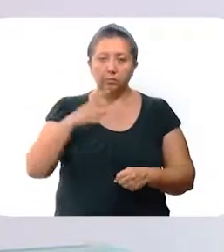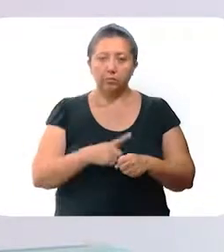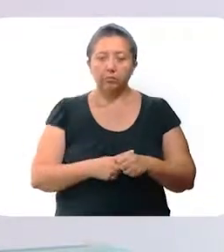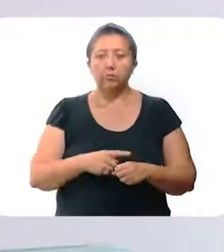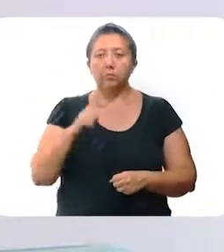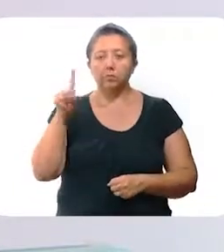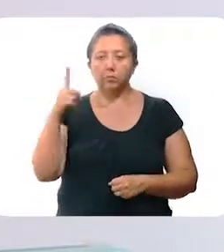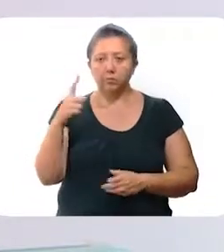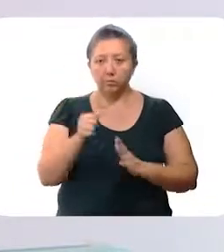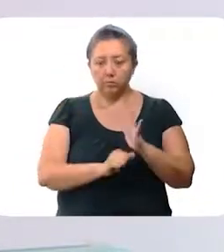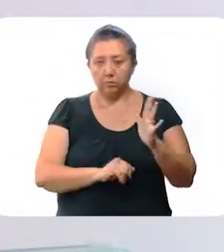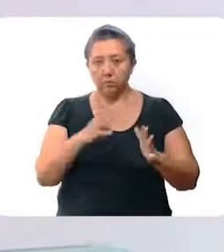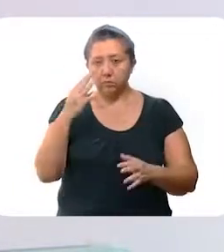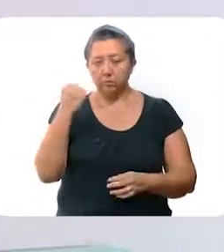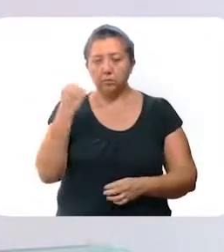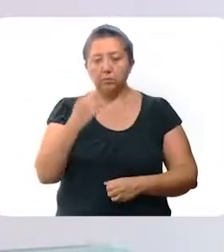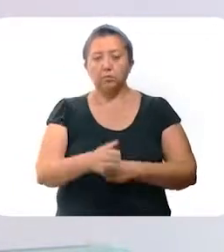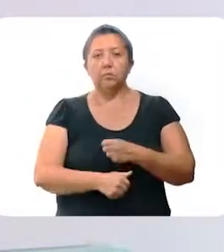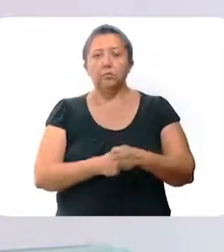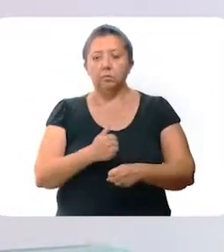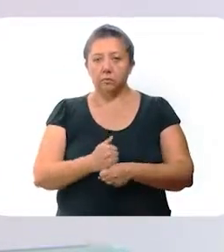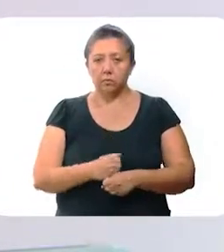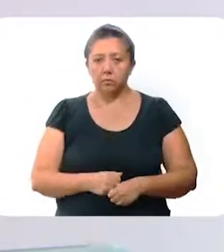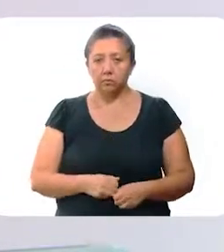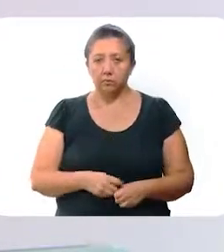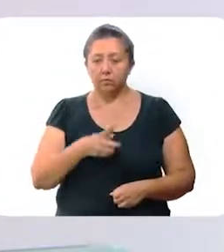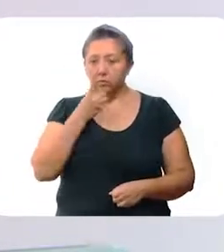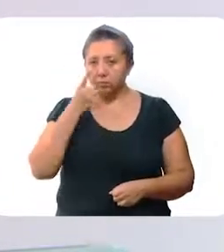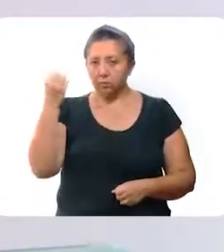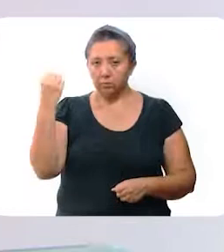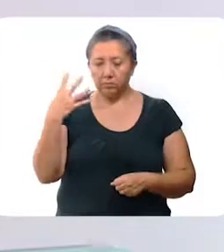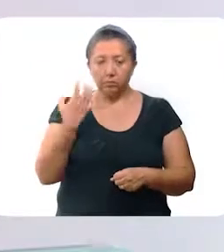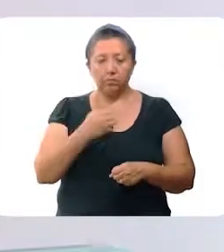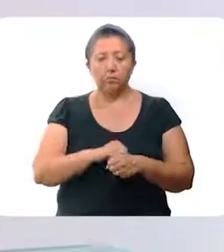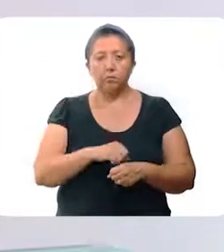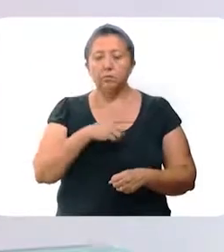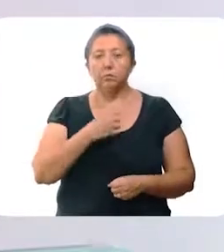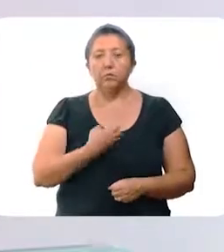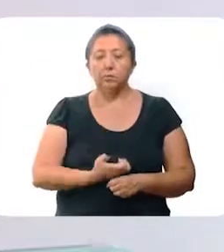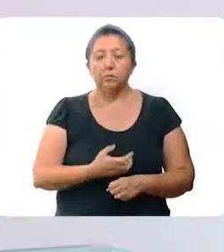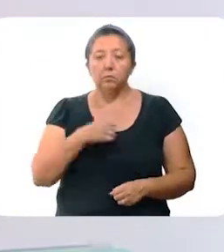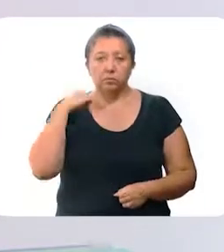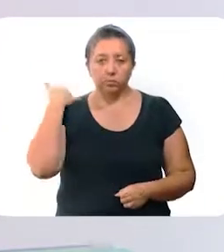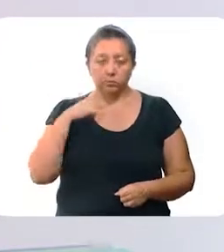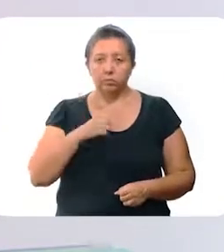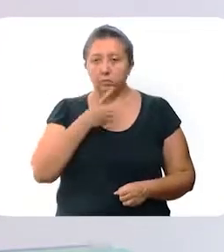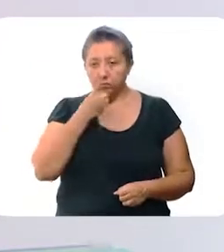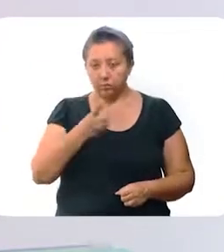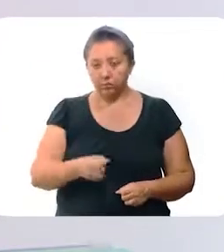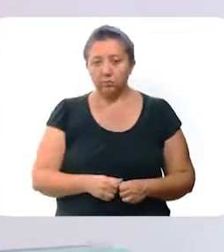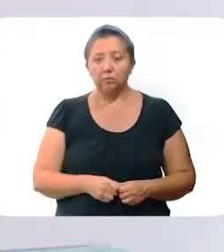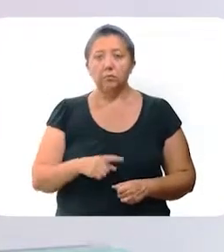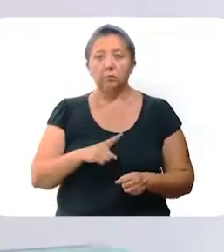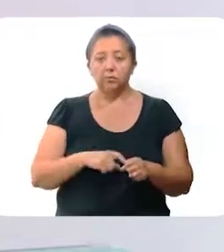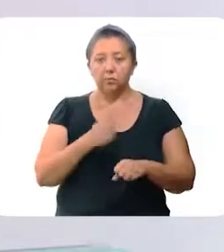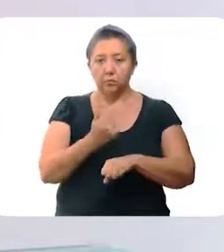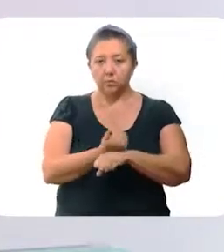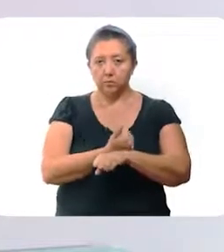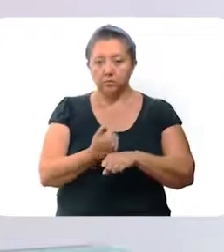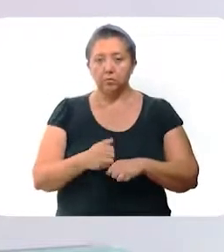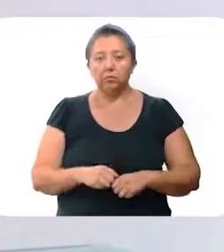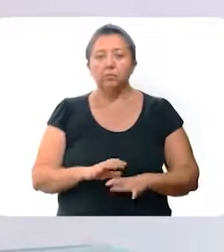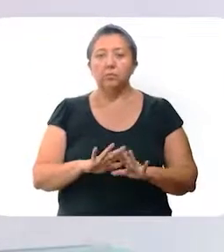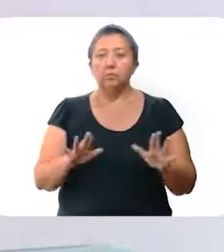edad de los casos es de 1 mes a 99 años. Los indicadores semanales del Semáforo Estatal de Salud marcan color